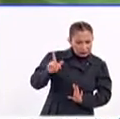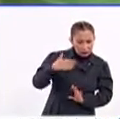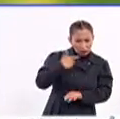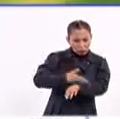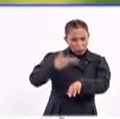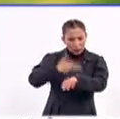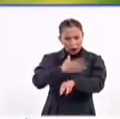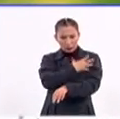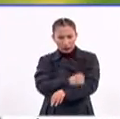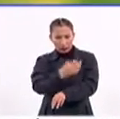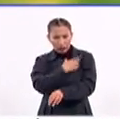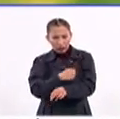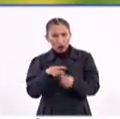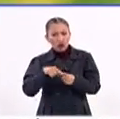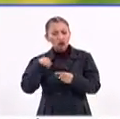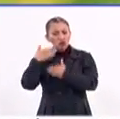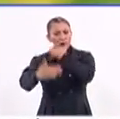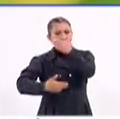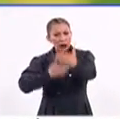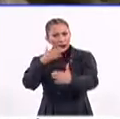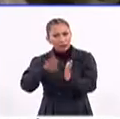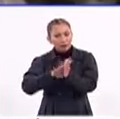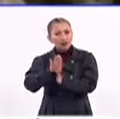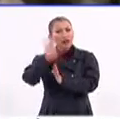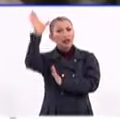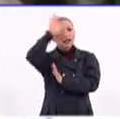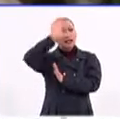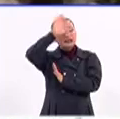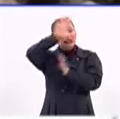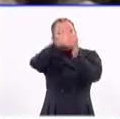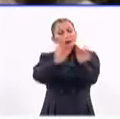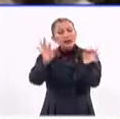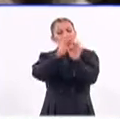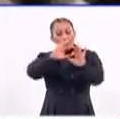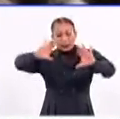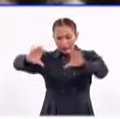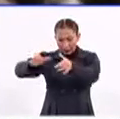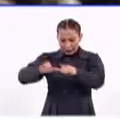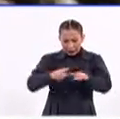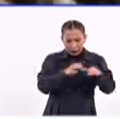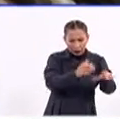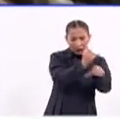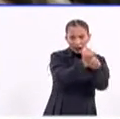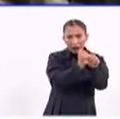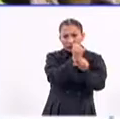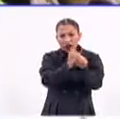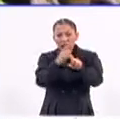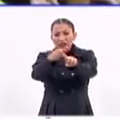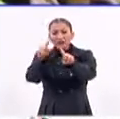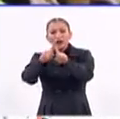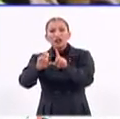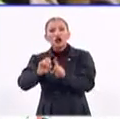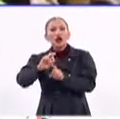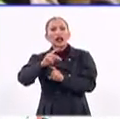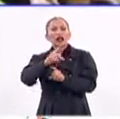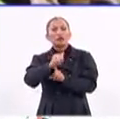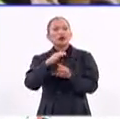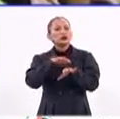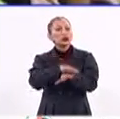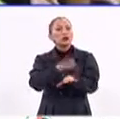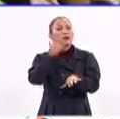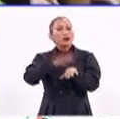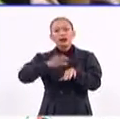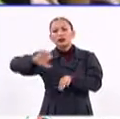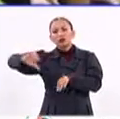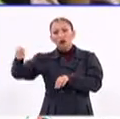proceso de reproducción y su desarrollo. Es la ciencia que describe y clasifica, que estudia el interior de los organismos y lo relaciona